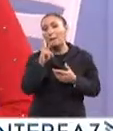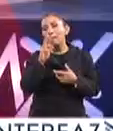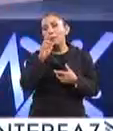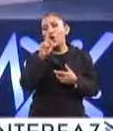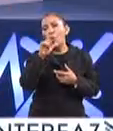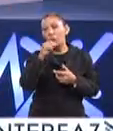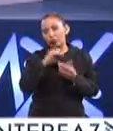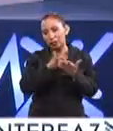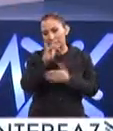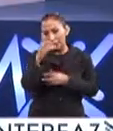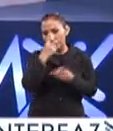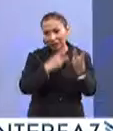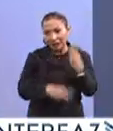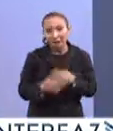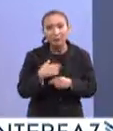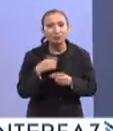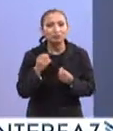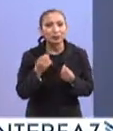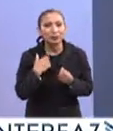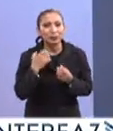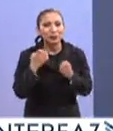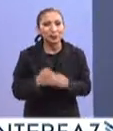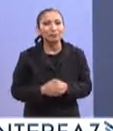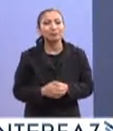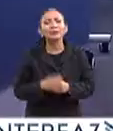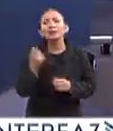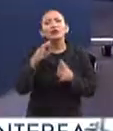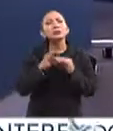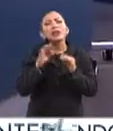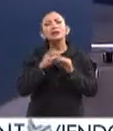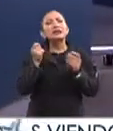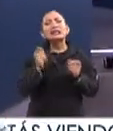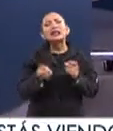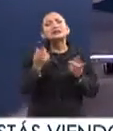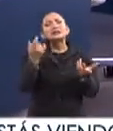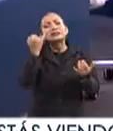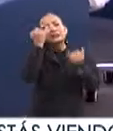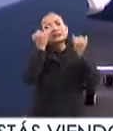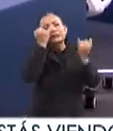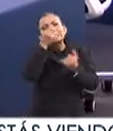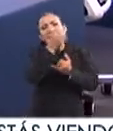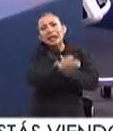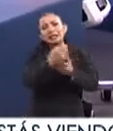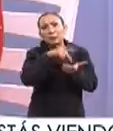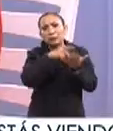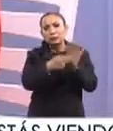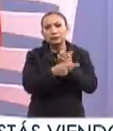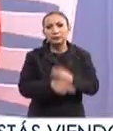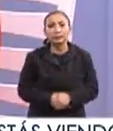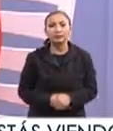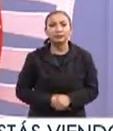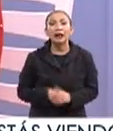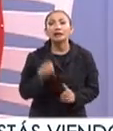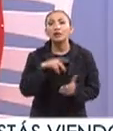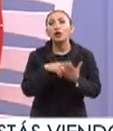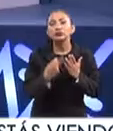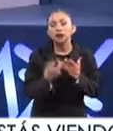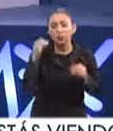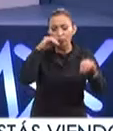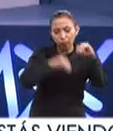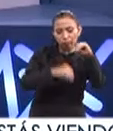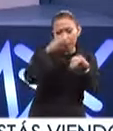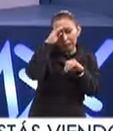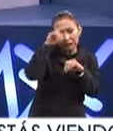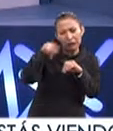muchas gracias por estar con nosotros. Hola, ¿qué tal? ¿Cómo estamos? Muy bien. Platícanos un poco de dónde surge este proyecto. Pues sí, este proyecto lo